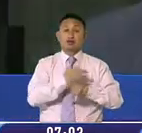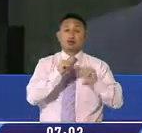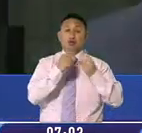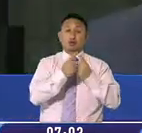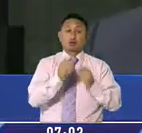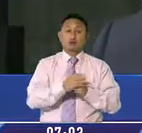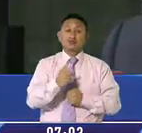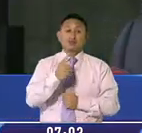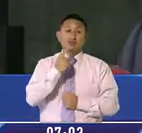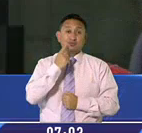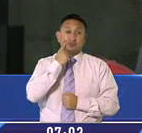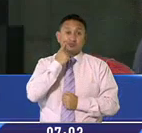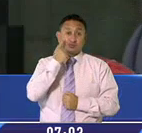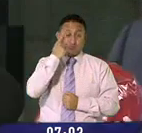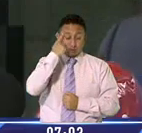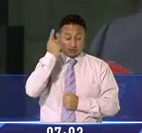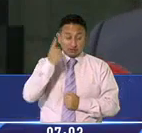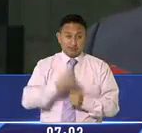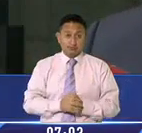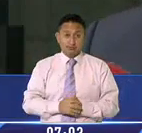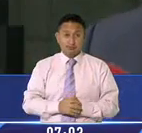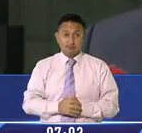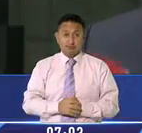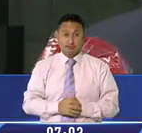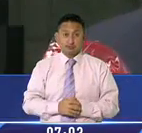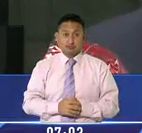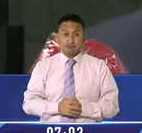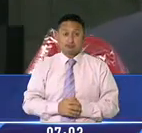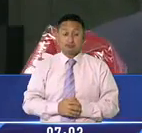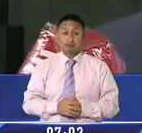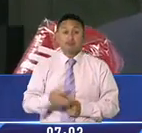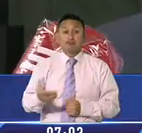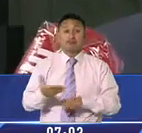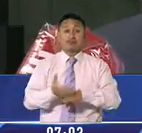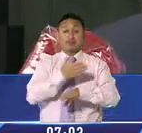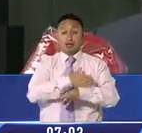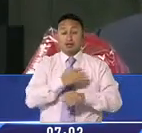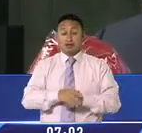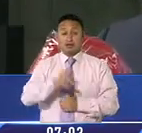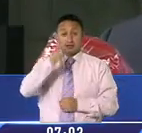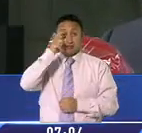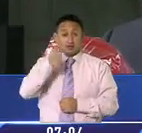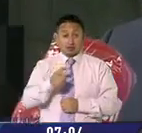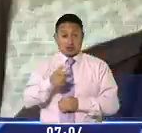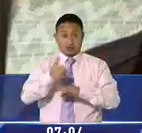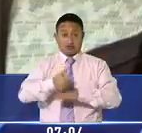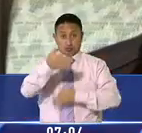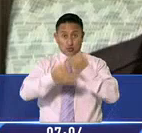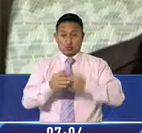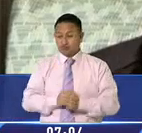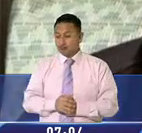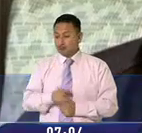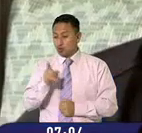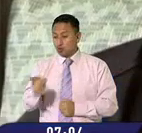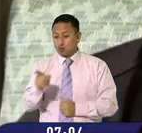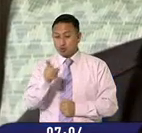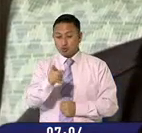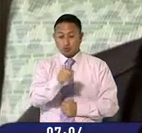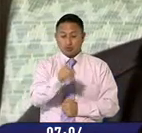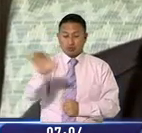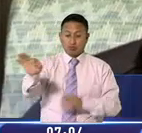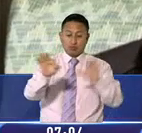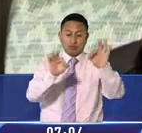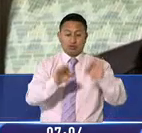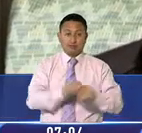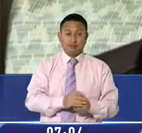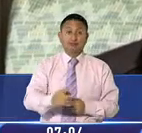de la justicia, se escogió los fiscales y se escogió el tribunal. Esta vez se trata de Diego Vallejo, ex asesor de José